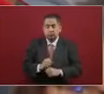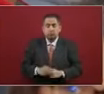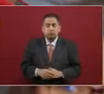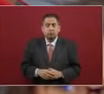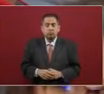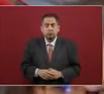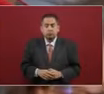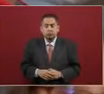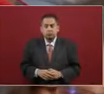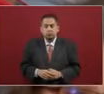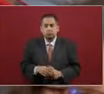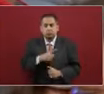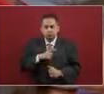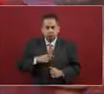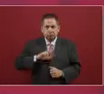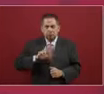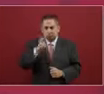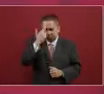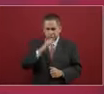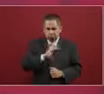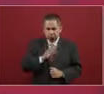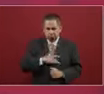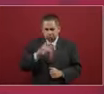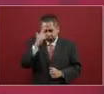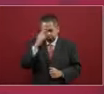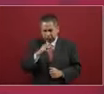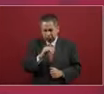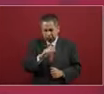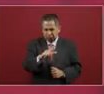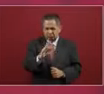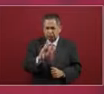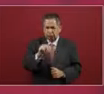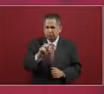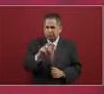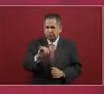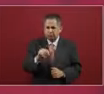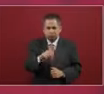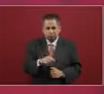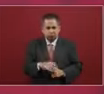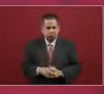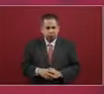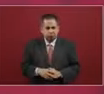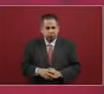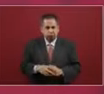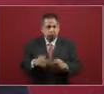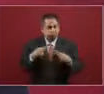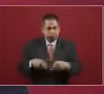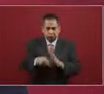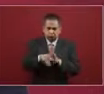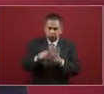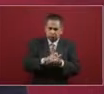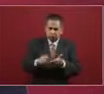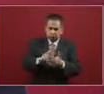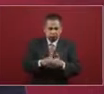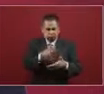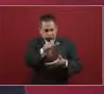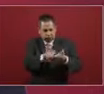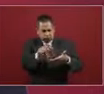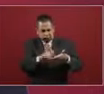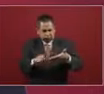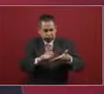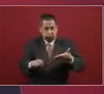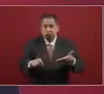sí, hay que recordarlo, a Manuel Buendía, un gran periodista, columnista,